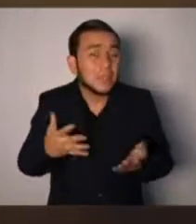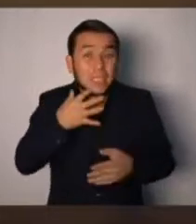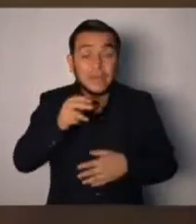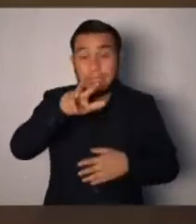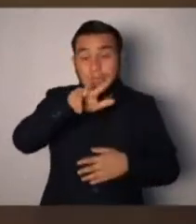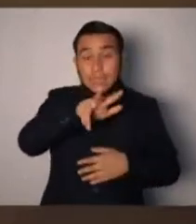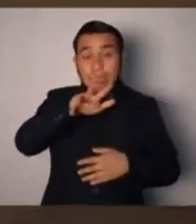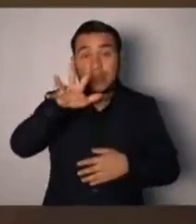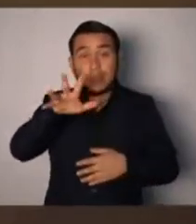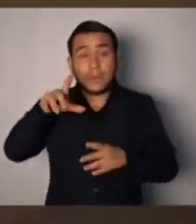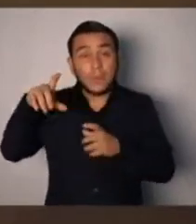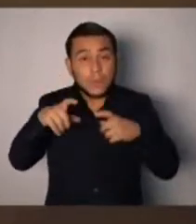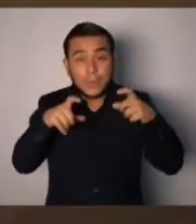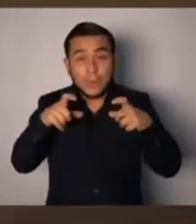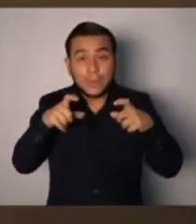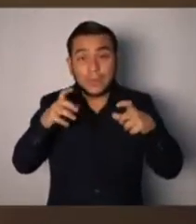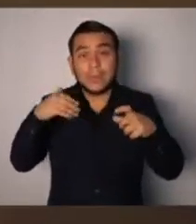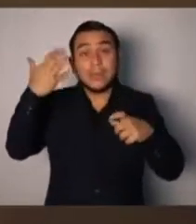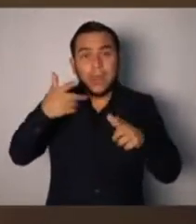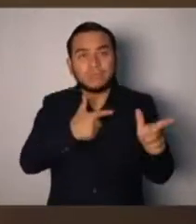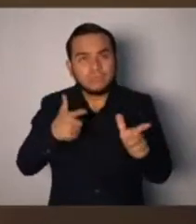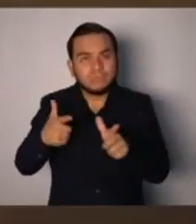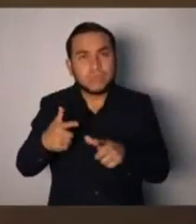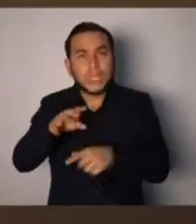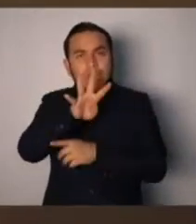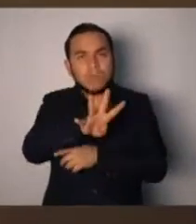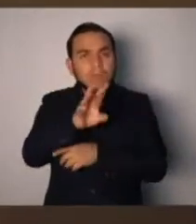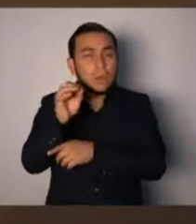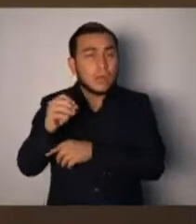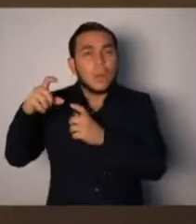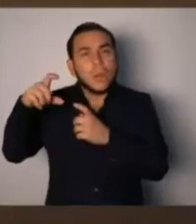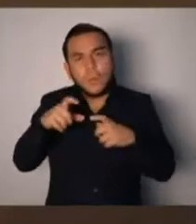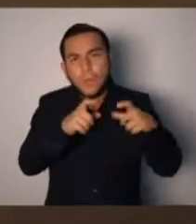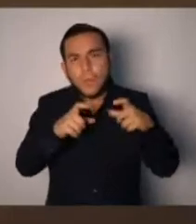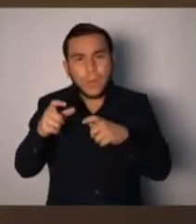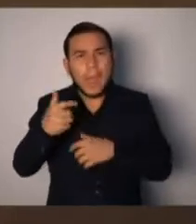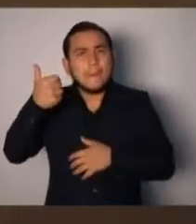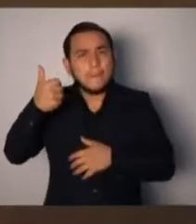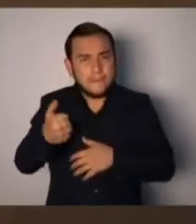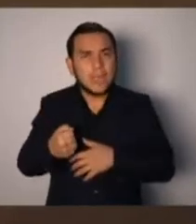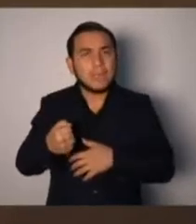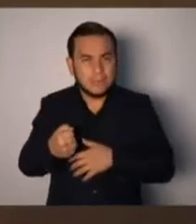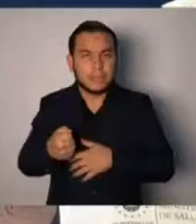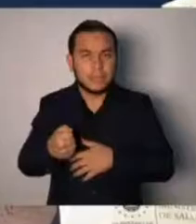35 años nació después alguien de 40 años tal vez tenía unos meses